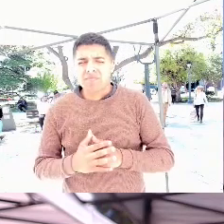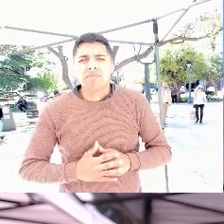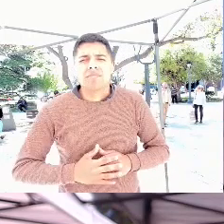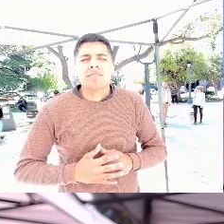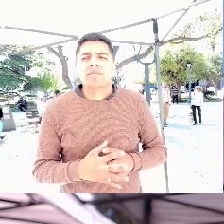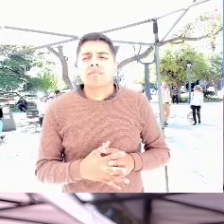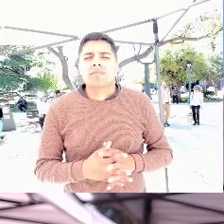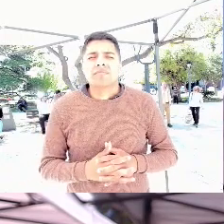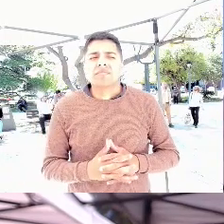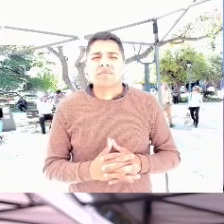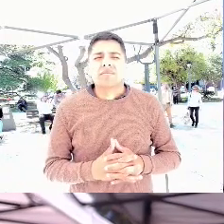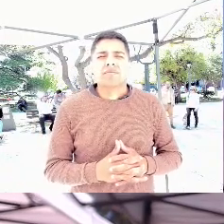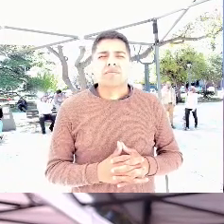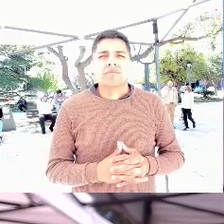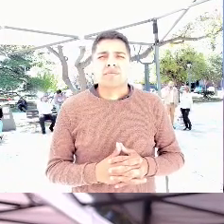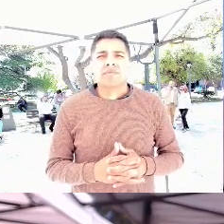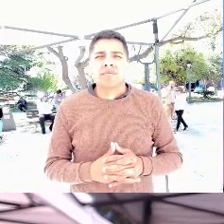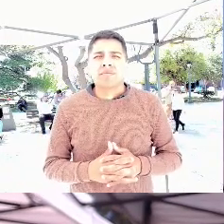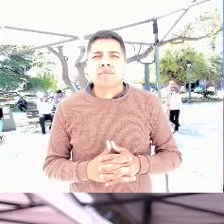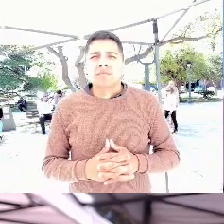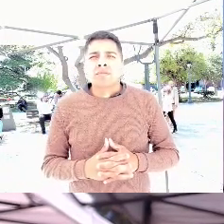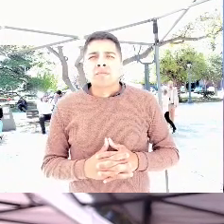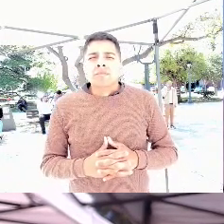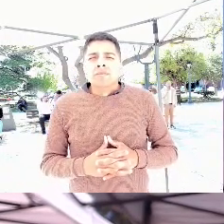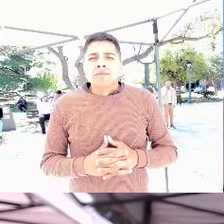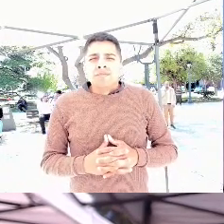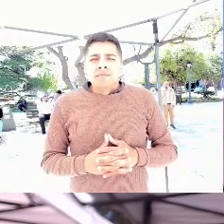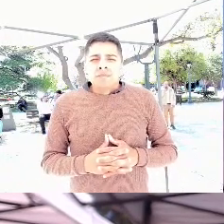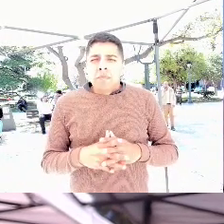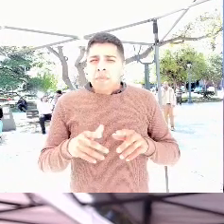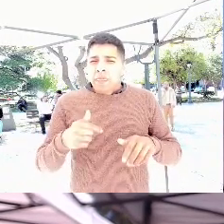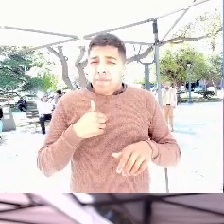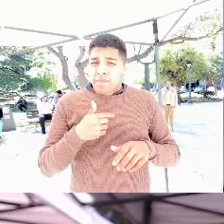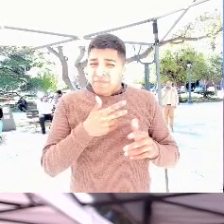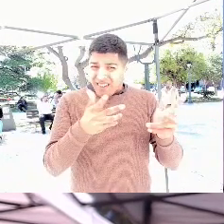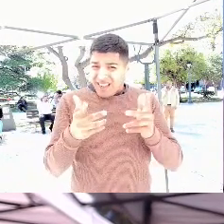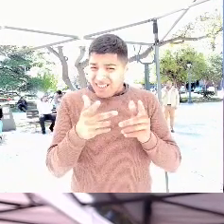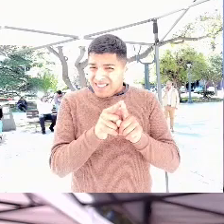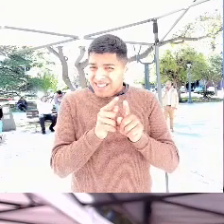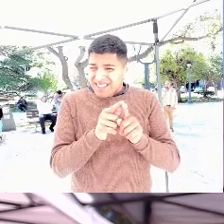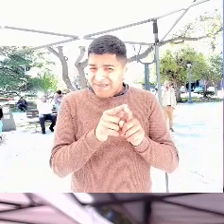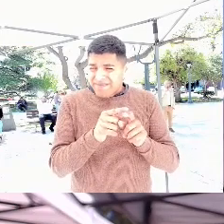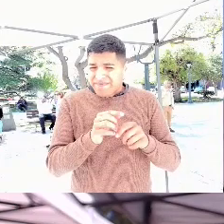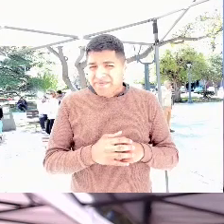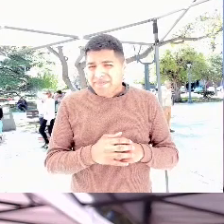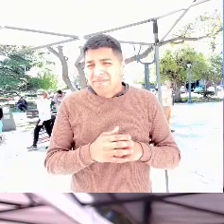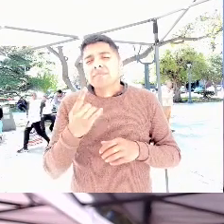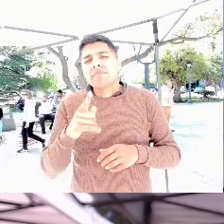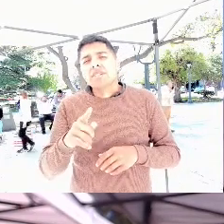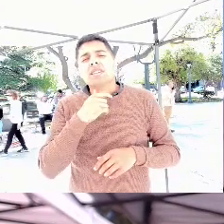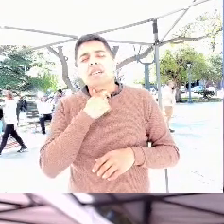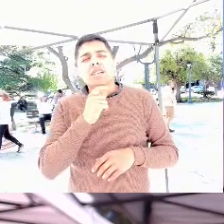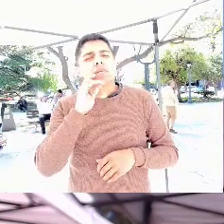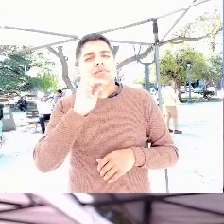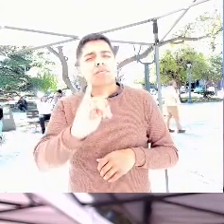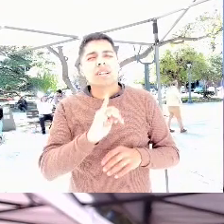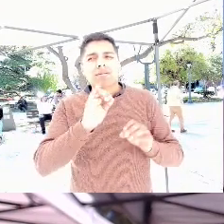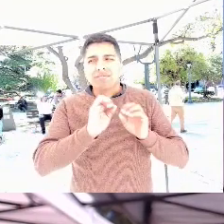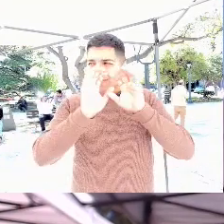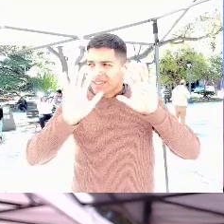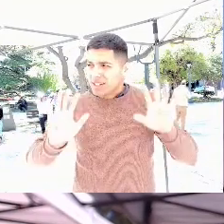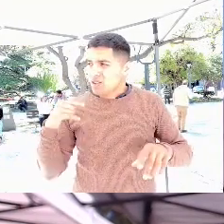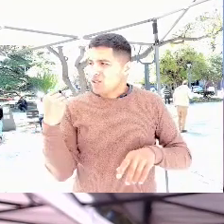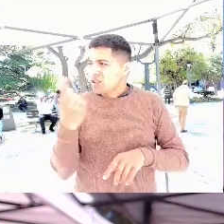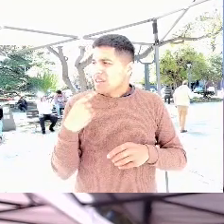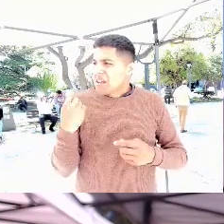adelante acá en el Consejo Deliberante, del cual han hecho referencia muy acertadamente. pero un poco explicarle a los vecinos lo que acabamos